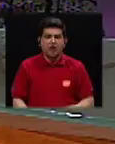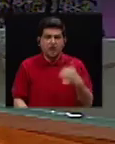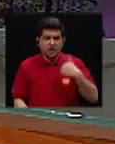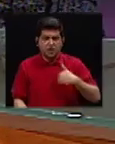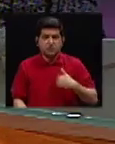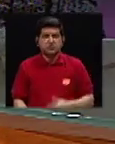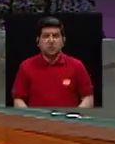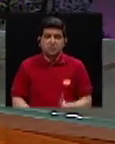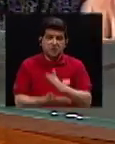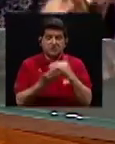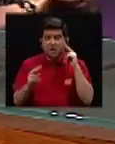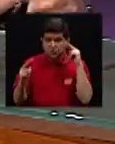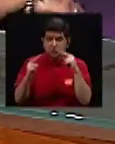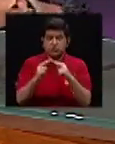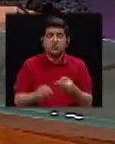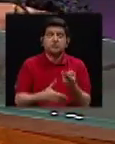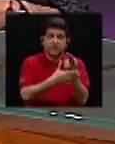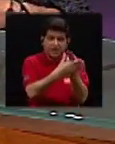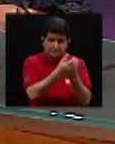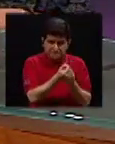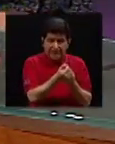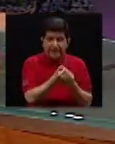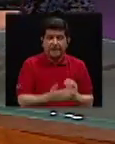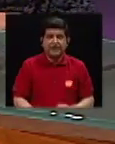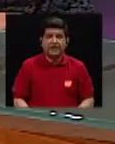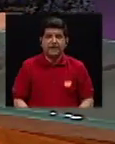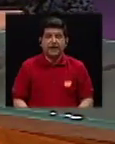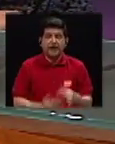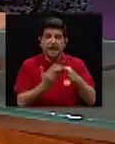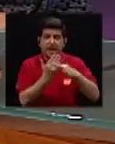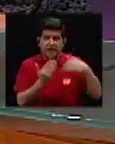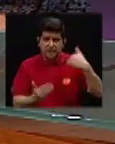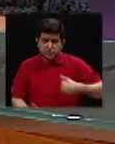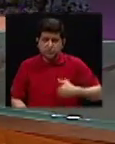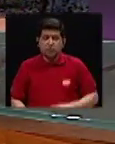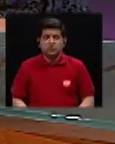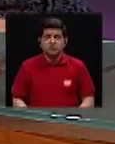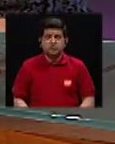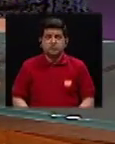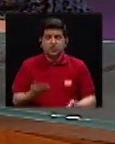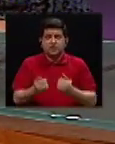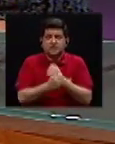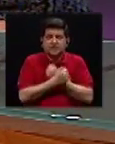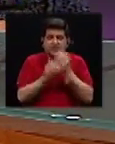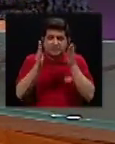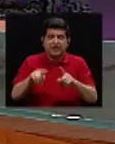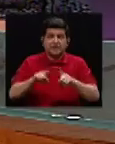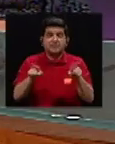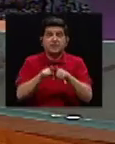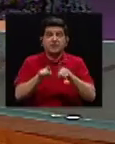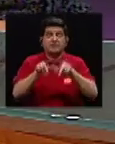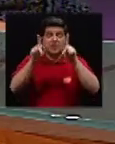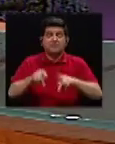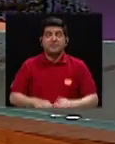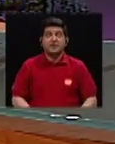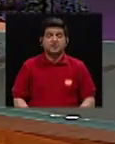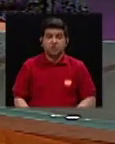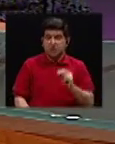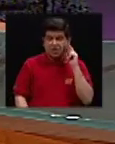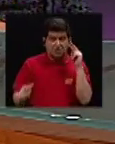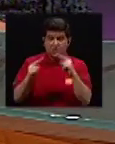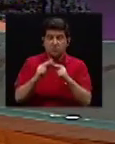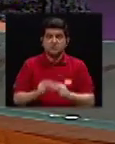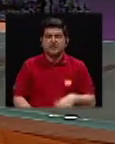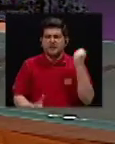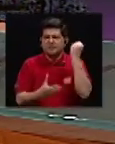algunos son sus parejas son sus esposos son sus amantes pero también son los extraños Entonces por qué las pueden matar desde el